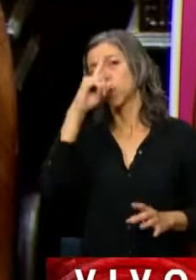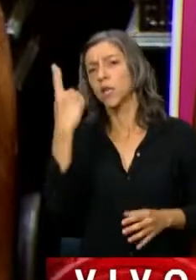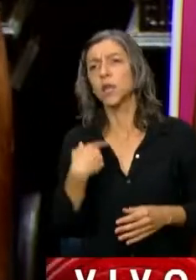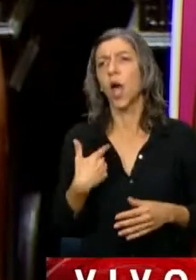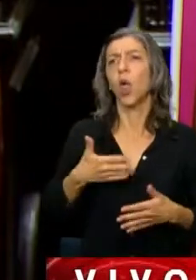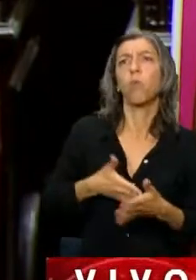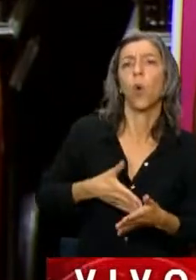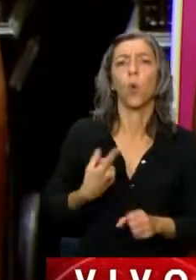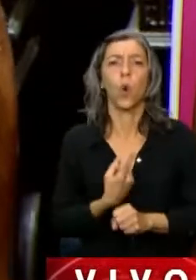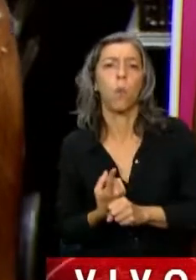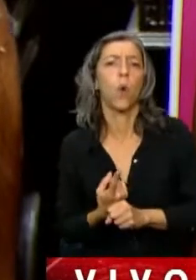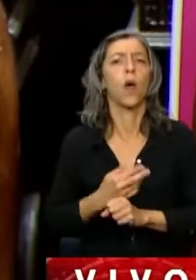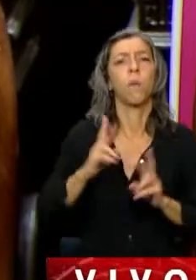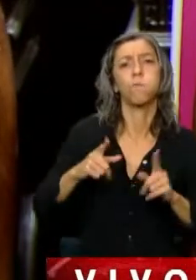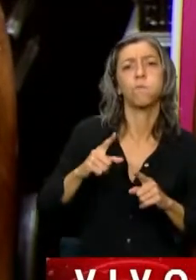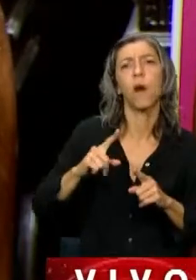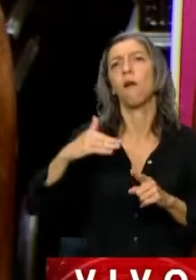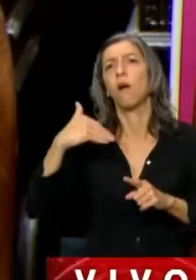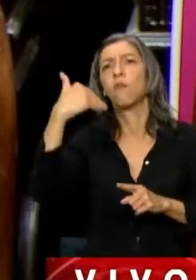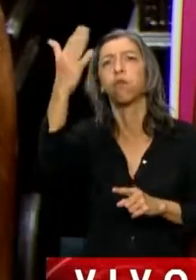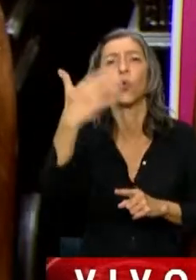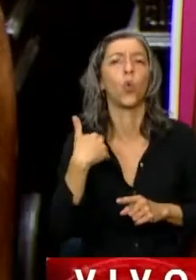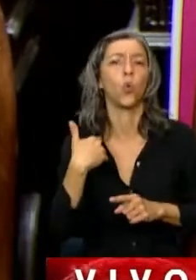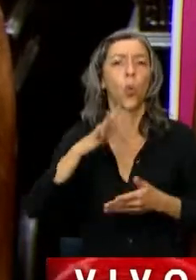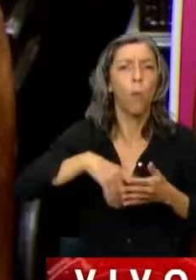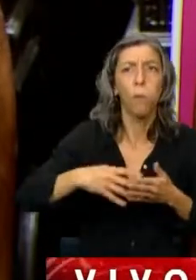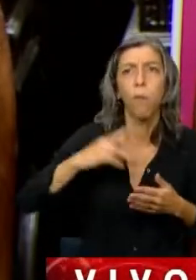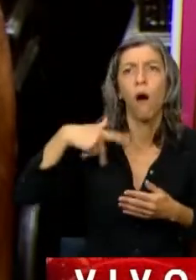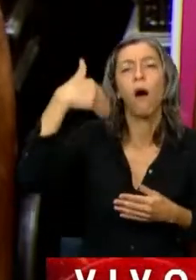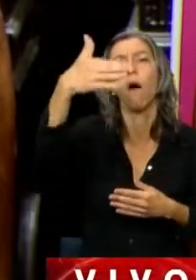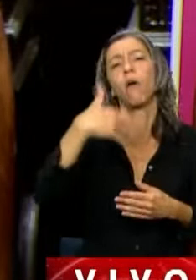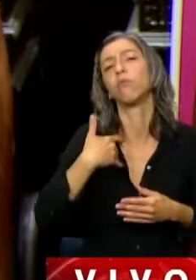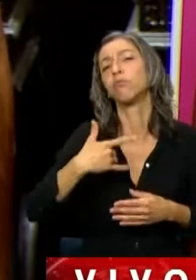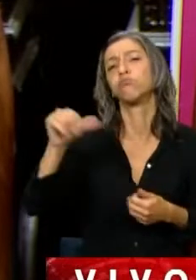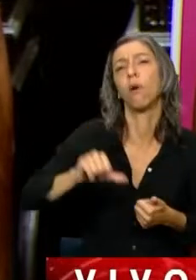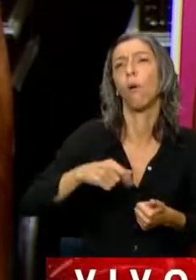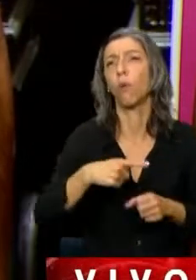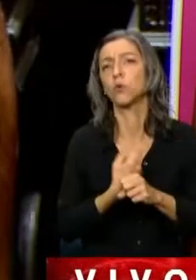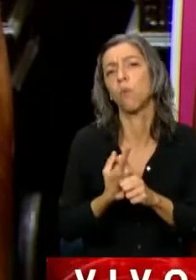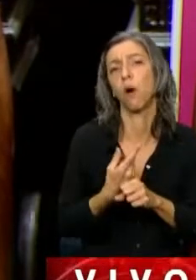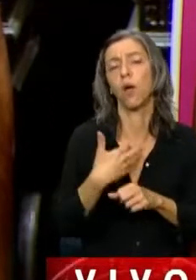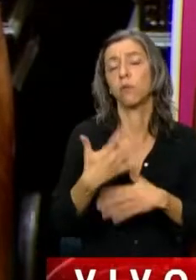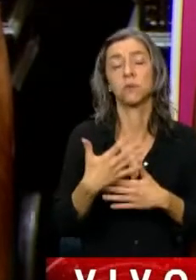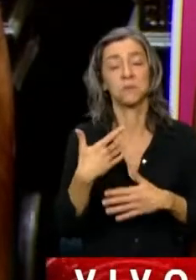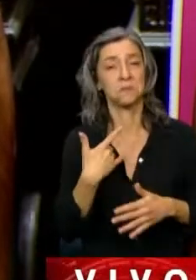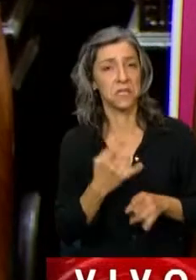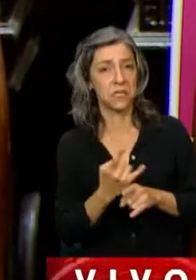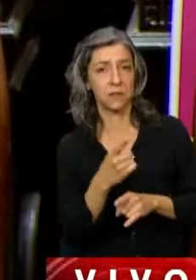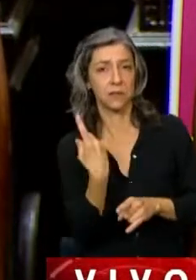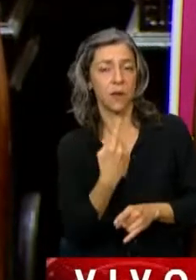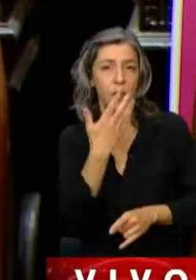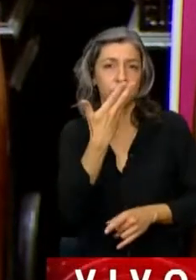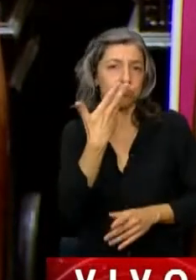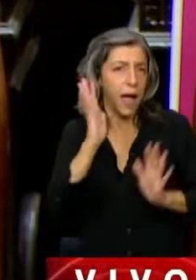para planificar políticas a largo plazo, que siempre estamos pensando en el corto plazo, es un discurso recurrente. Bueno, acá hay un ejemplo